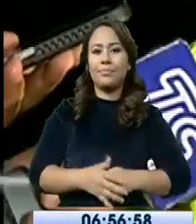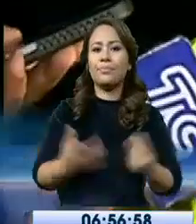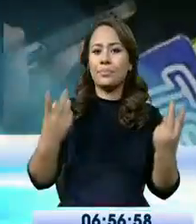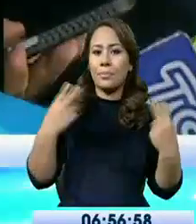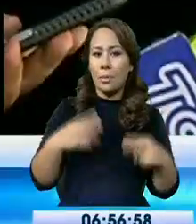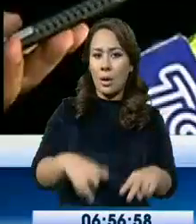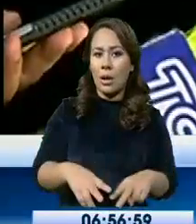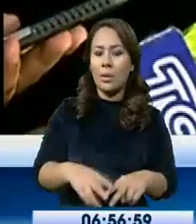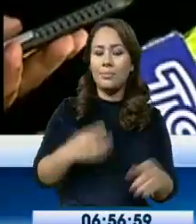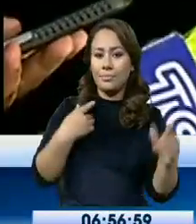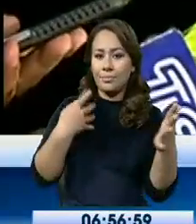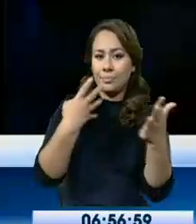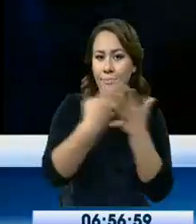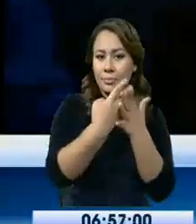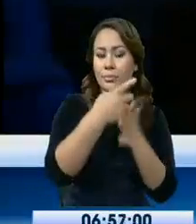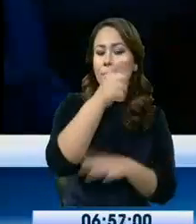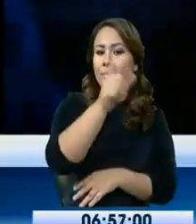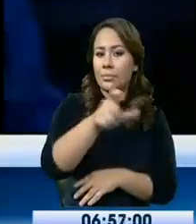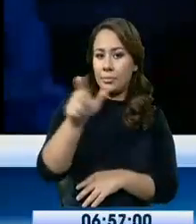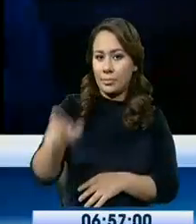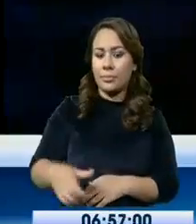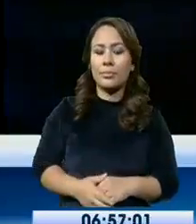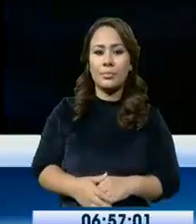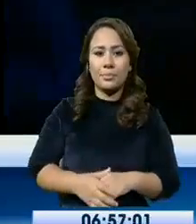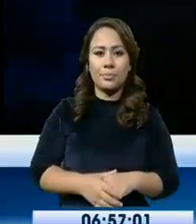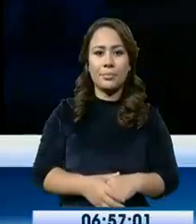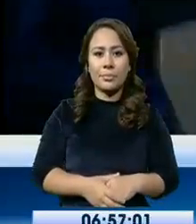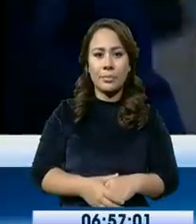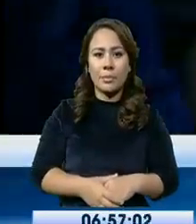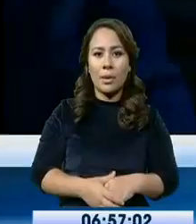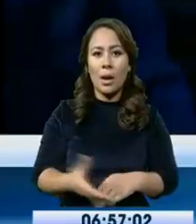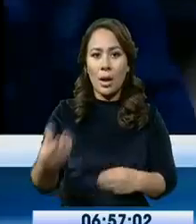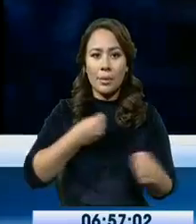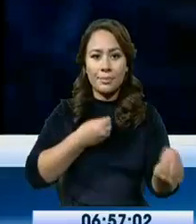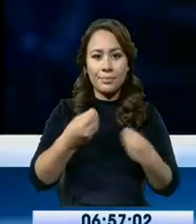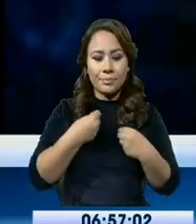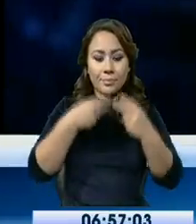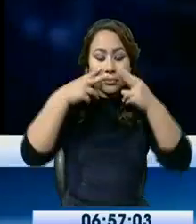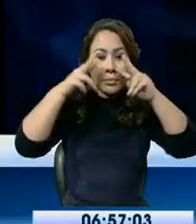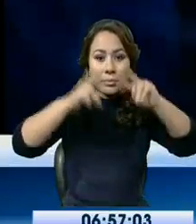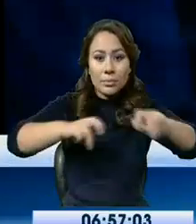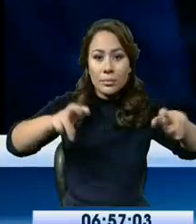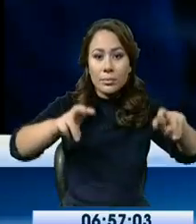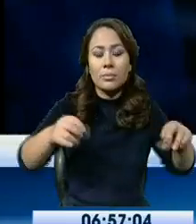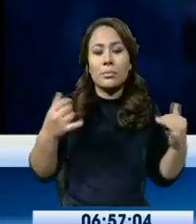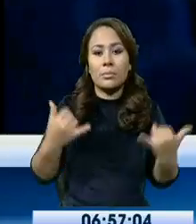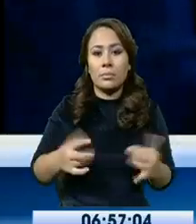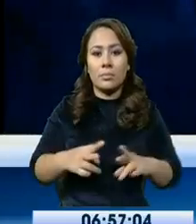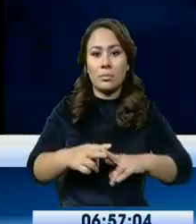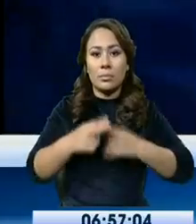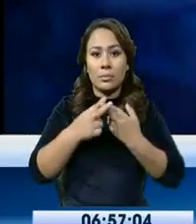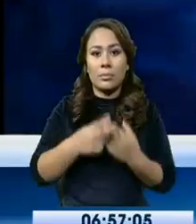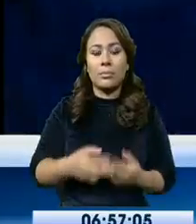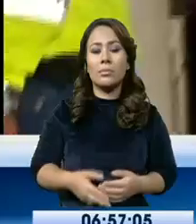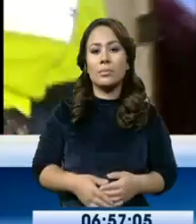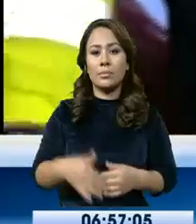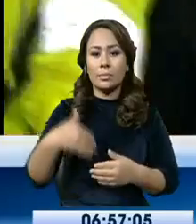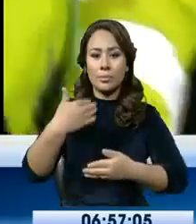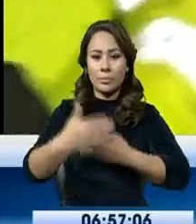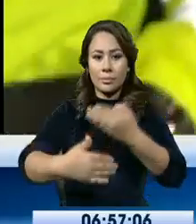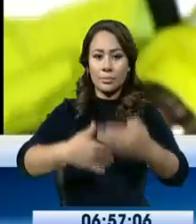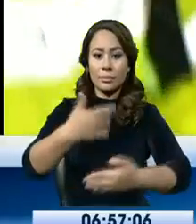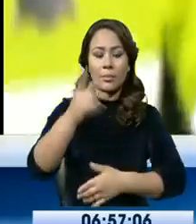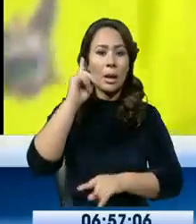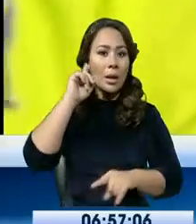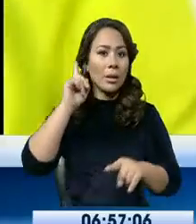se detuvieron a varias personas. Con ellas existen los indicios pertinentes que servirán luego dentro de la investigación para probar